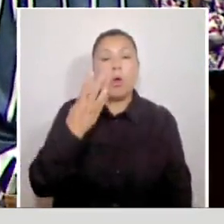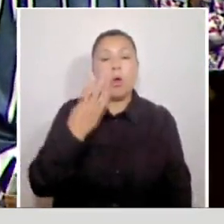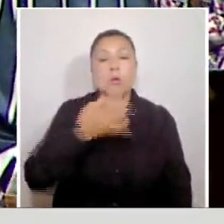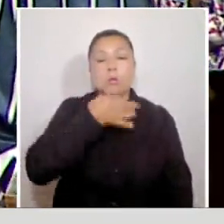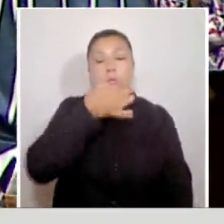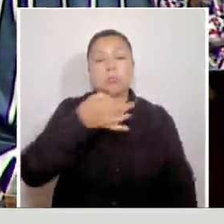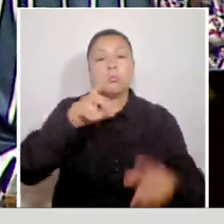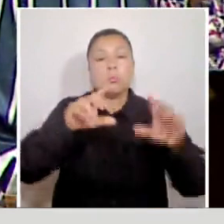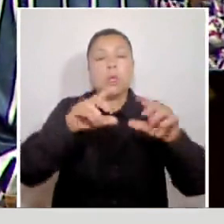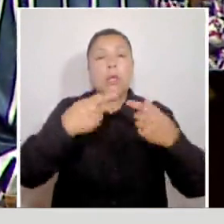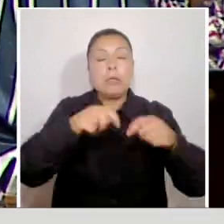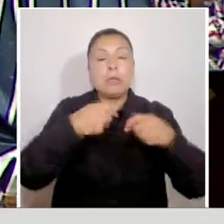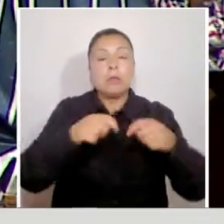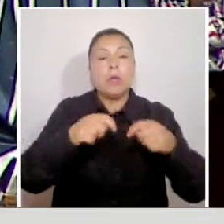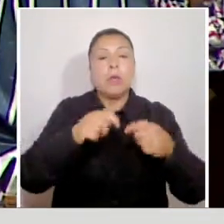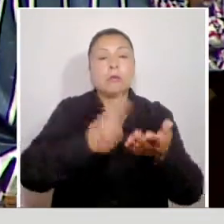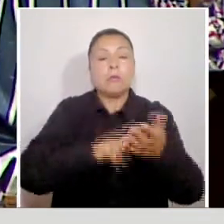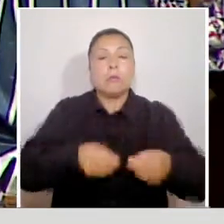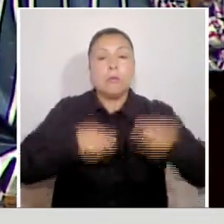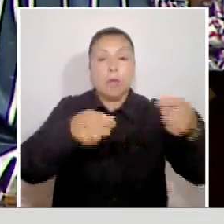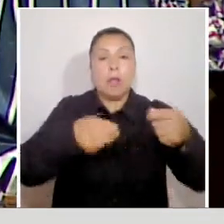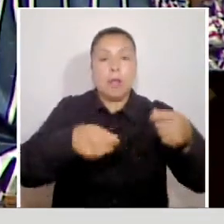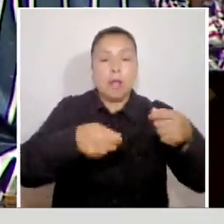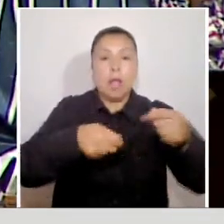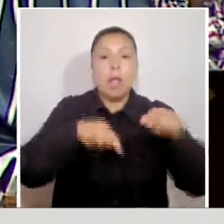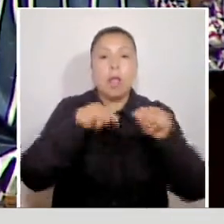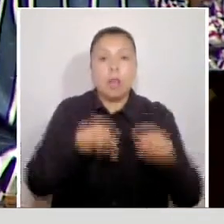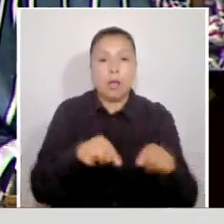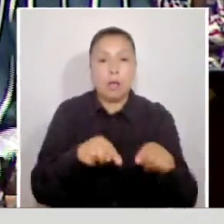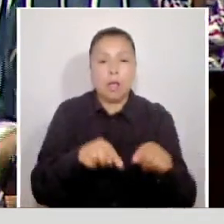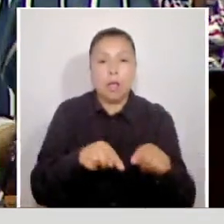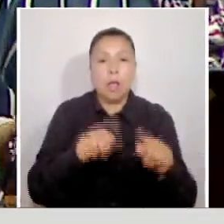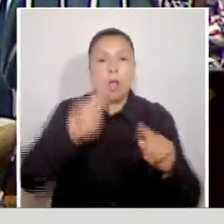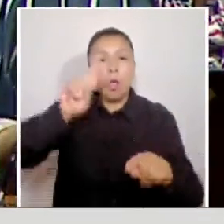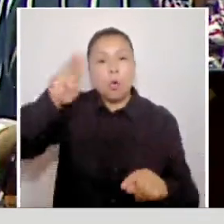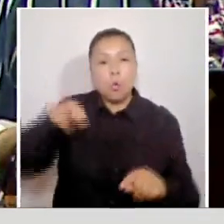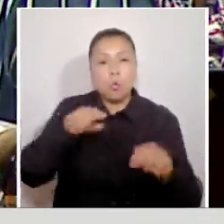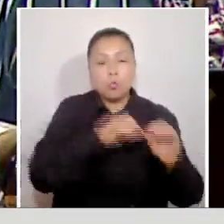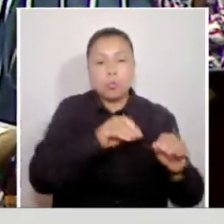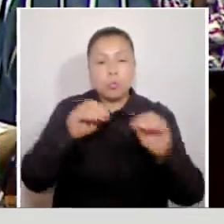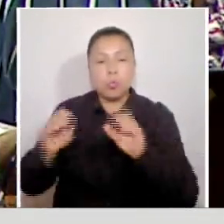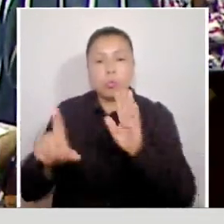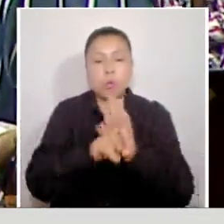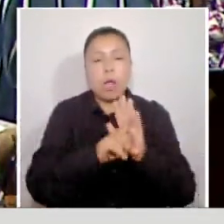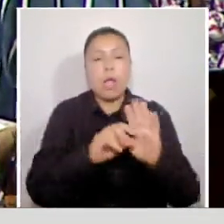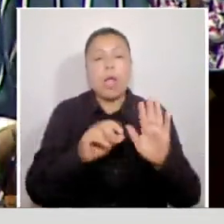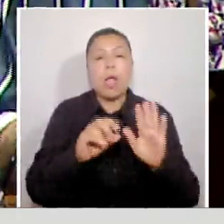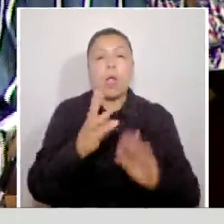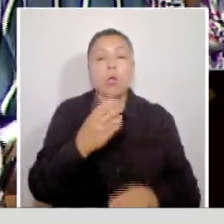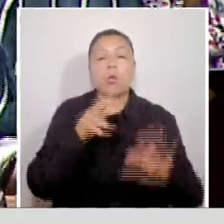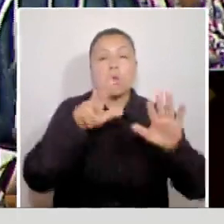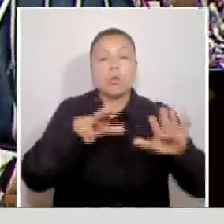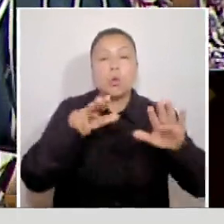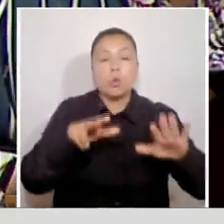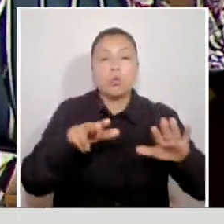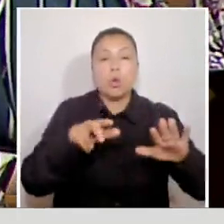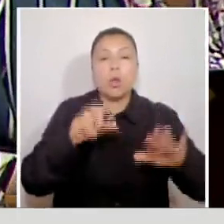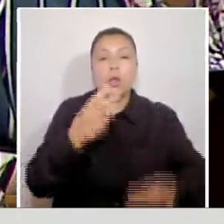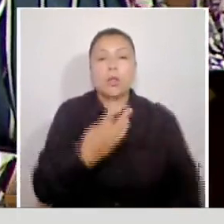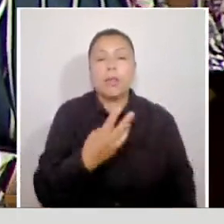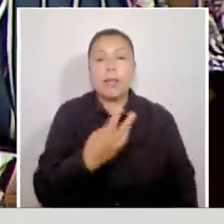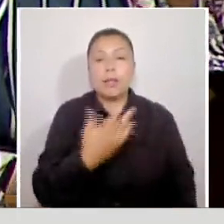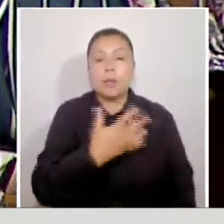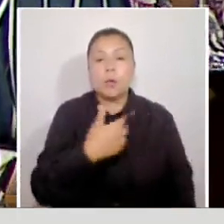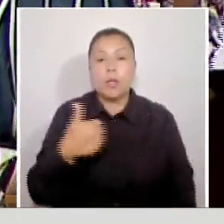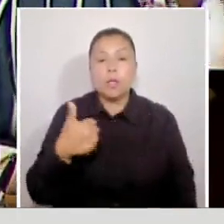el proyecto originado en mociones refundida que comillas deroga la ley número 18356 que